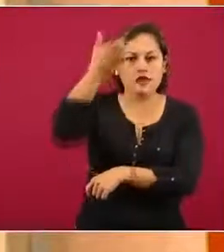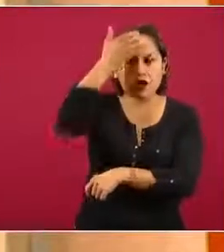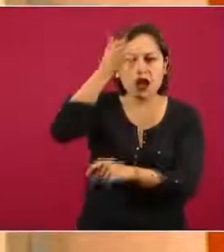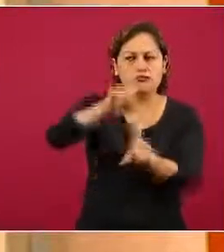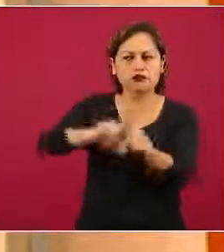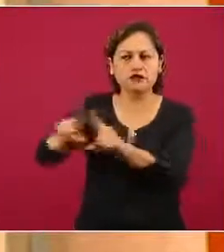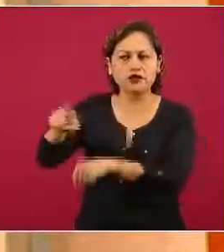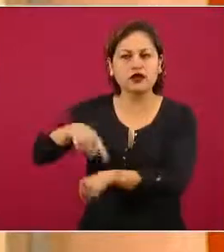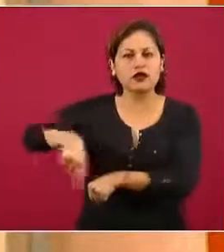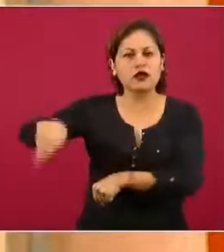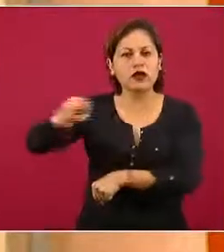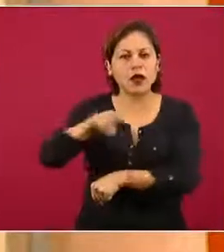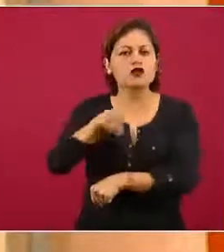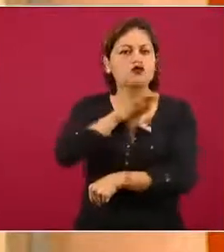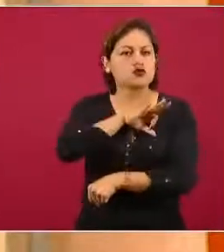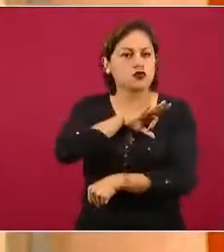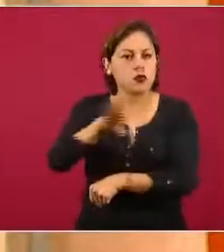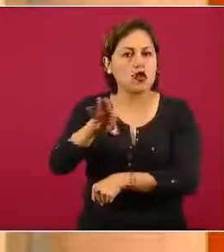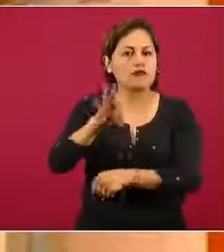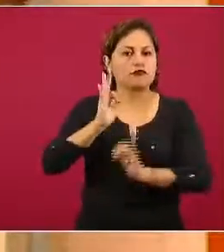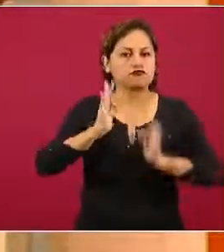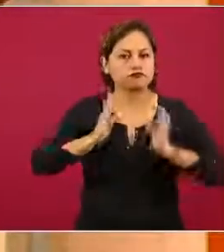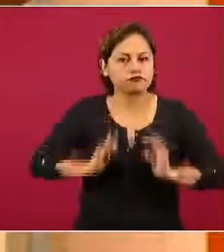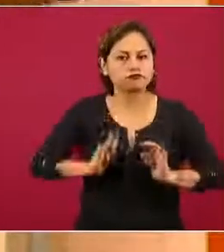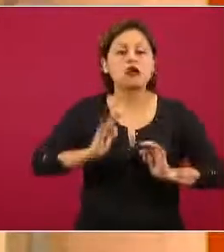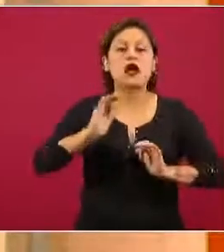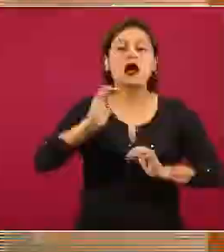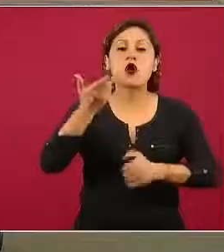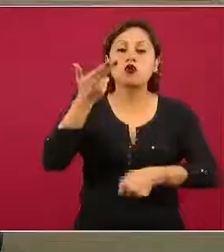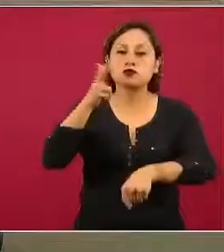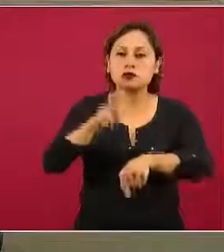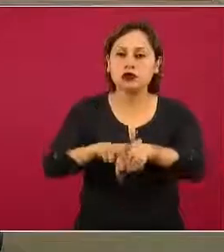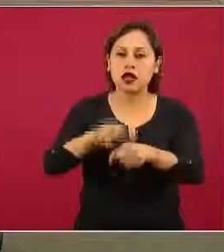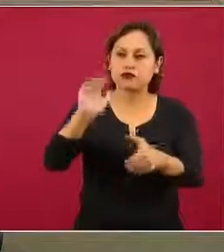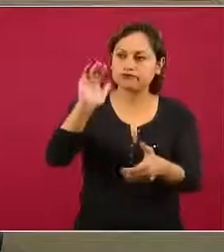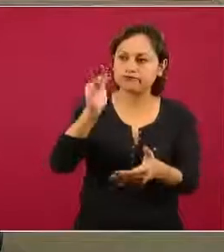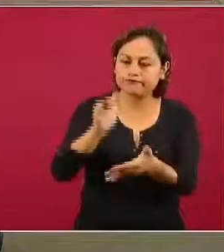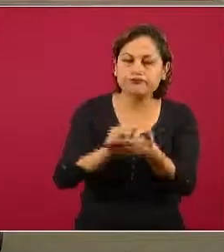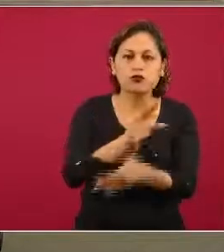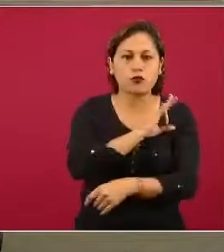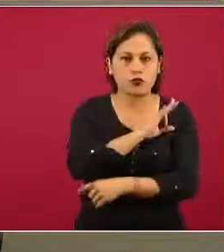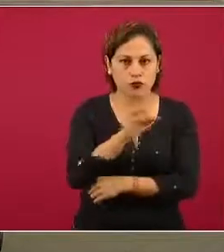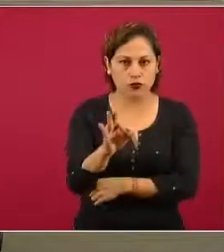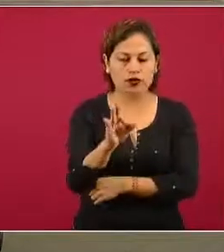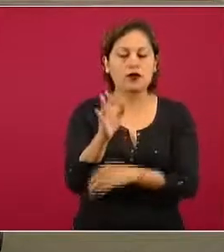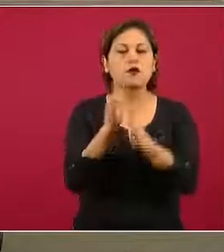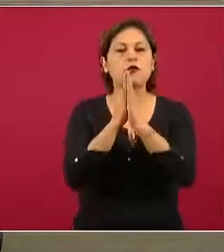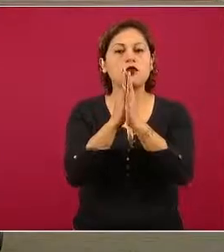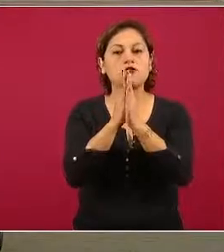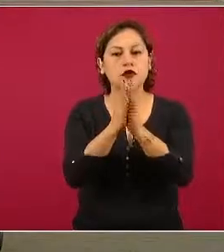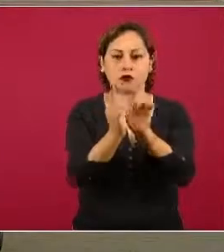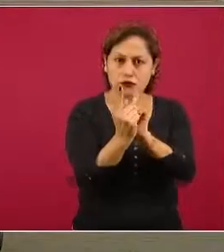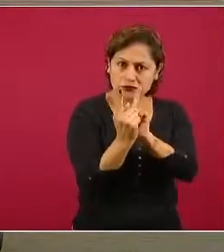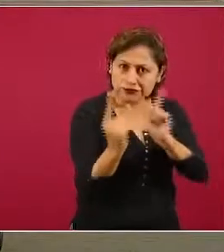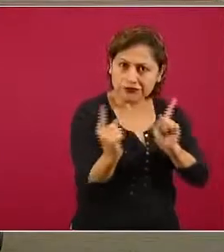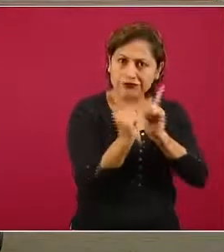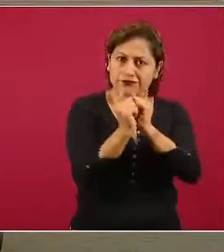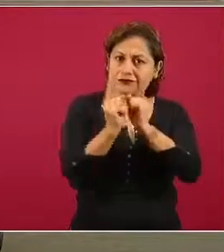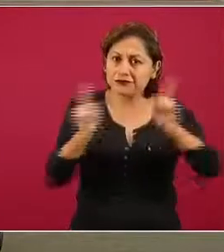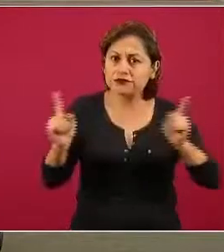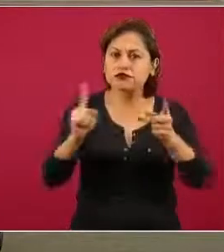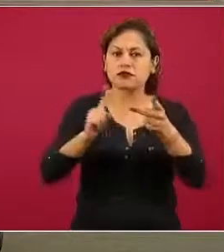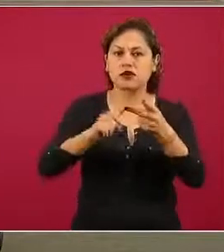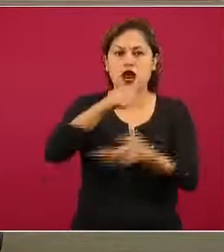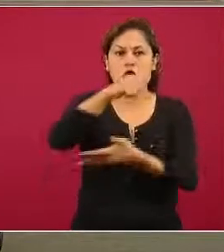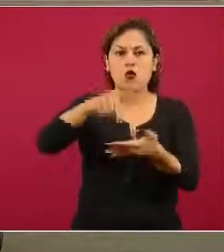también pues la parte de la hospitalización. Mantengamos sana distancia, ventilemos la casa y el lugar de